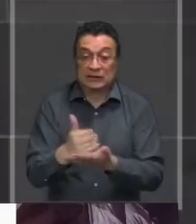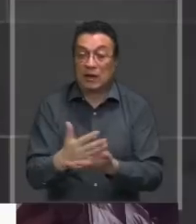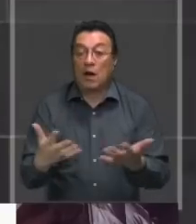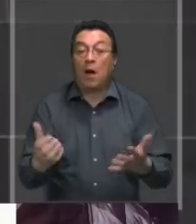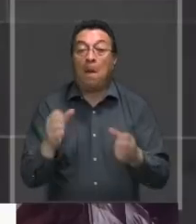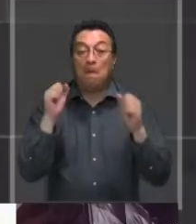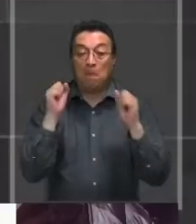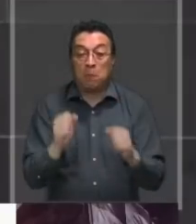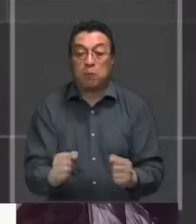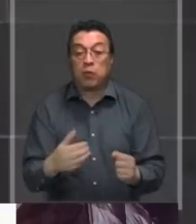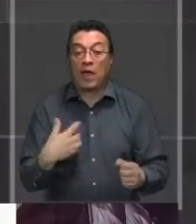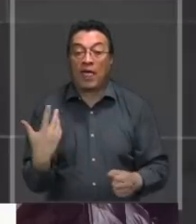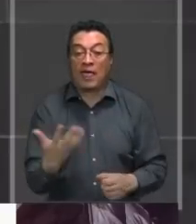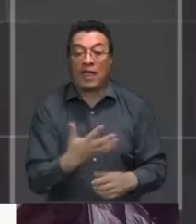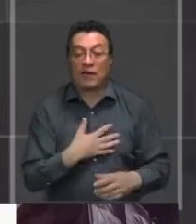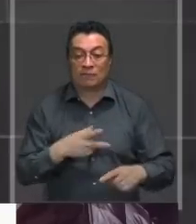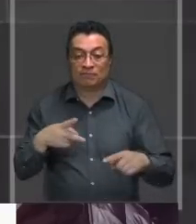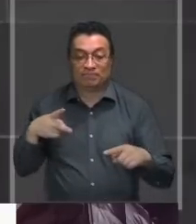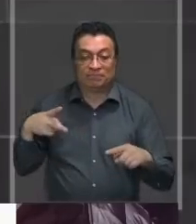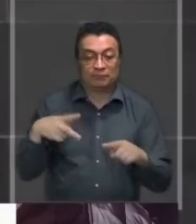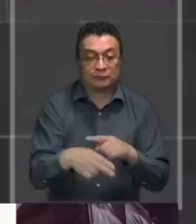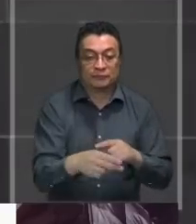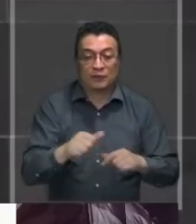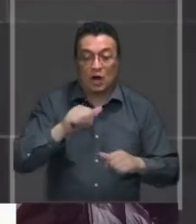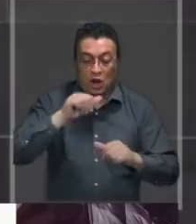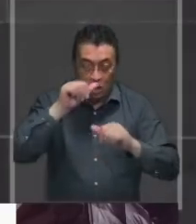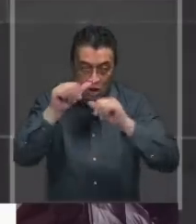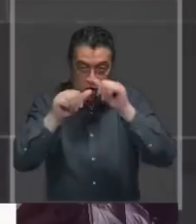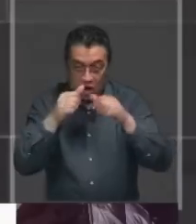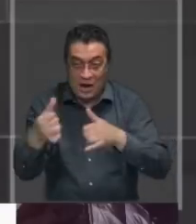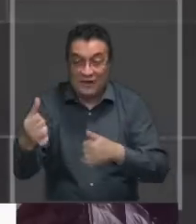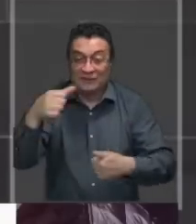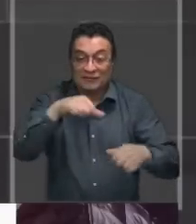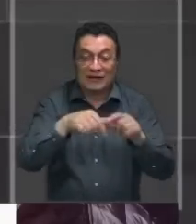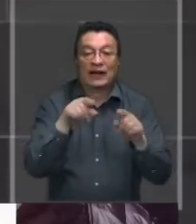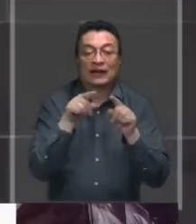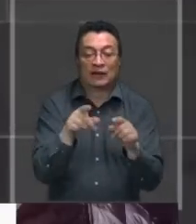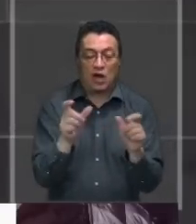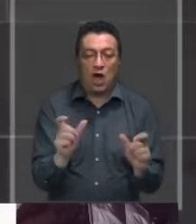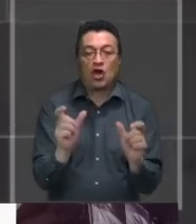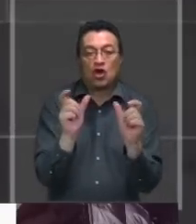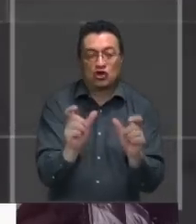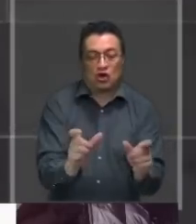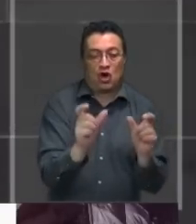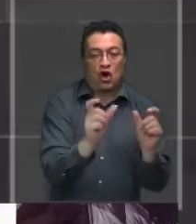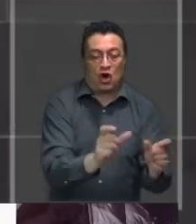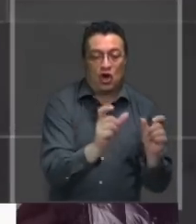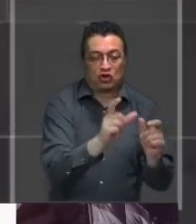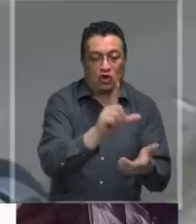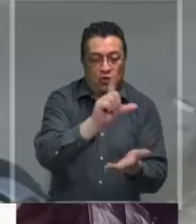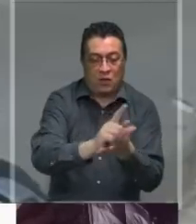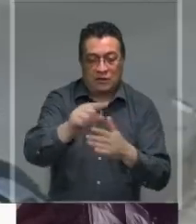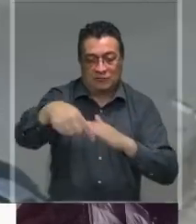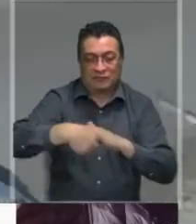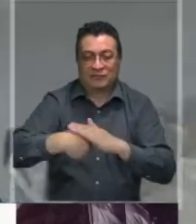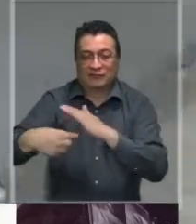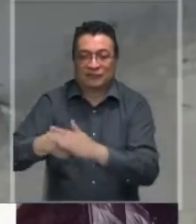poder restringir estas drogas sintéticas es precisamente el control de los puntos de ingreso al